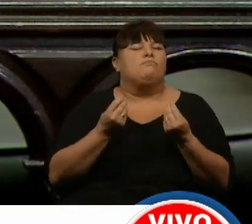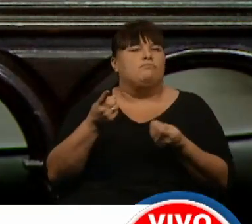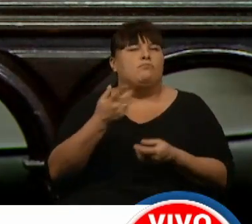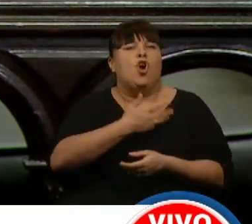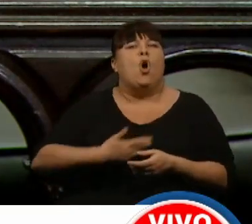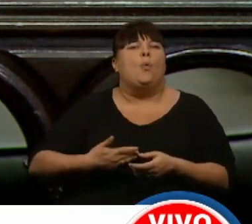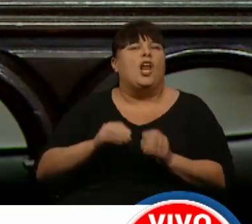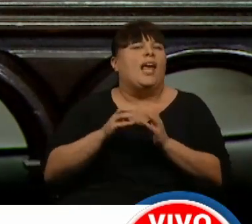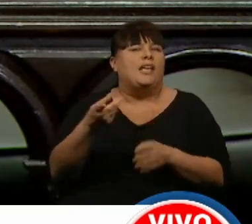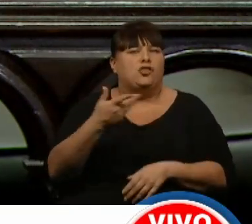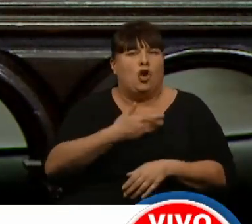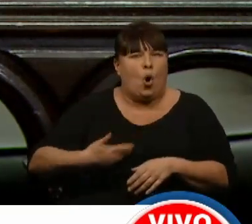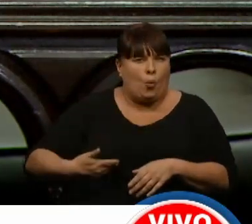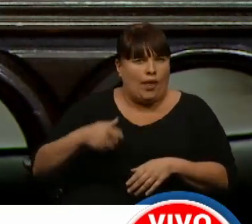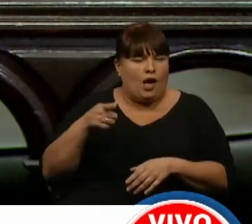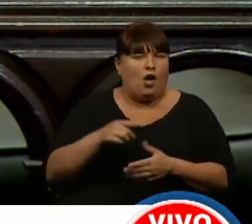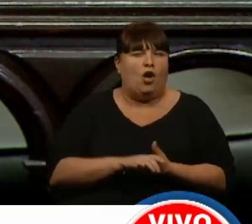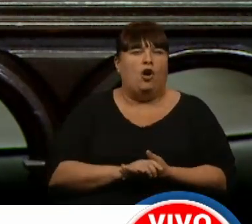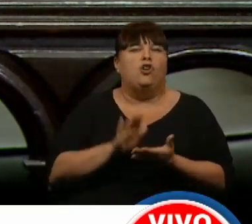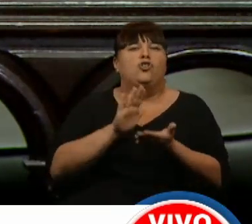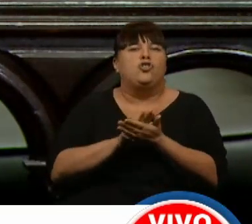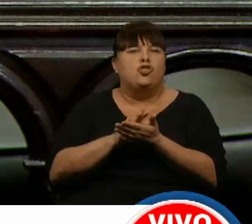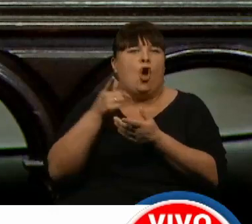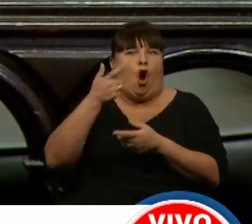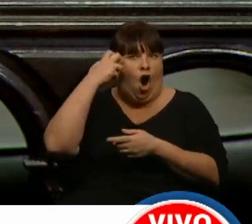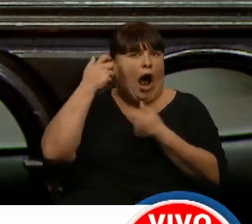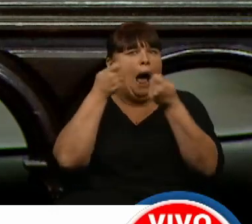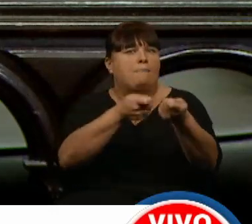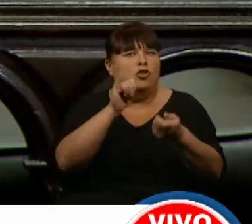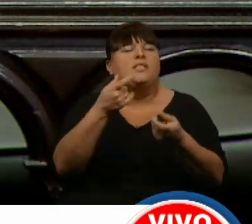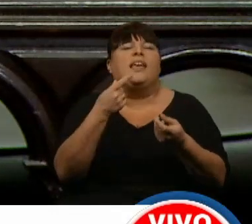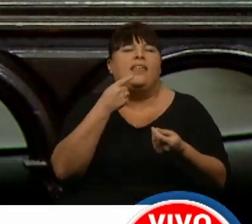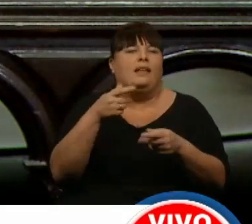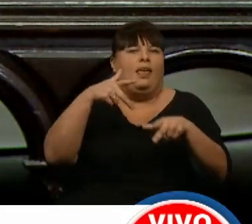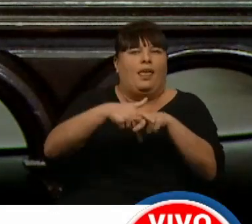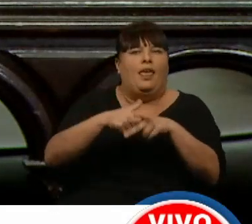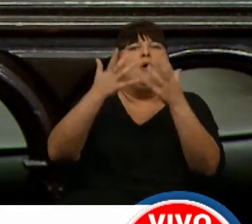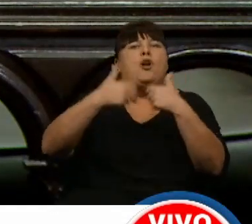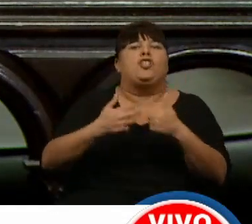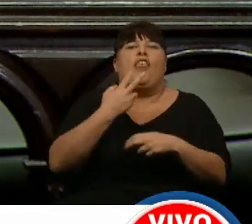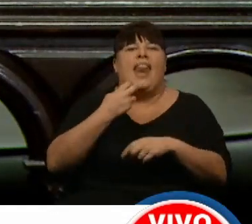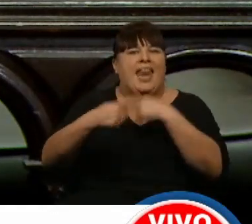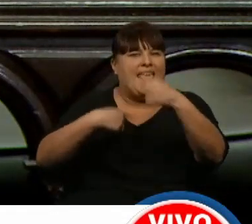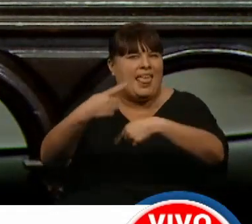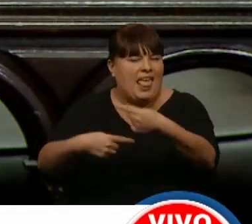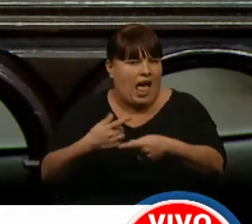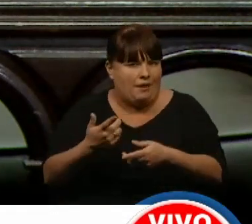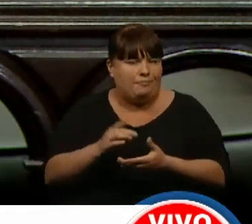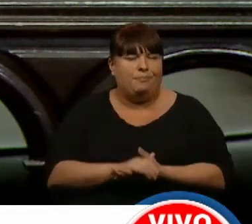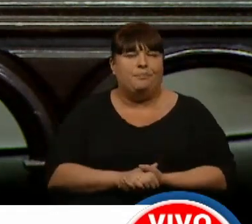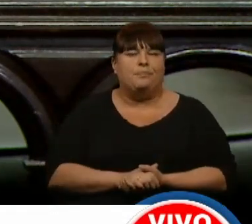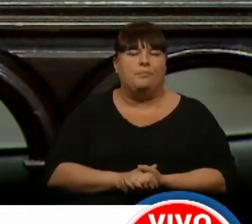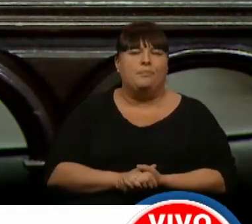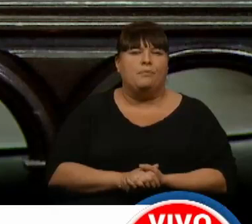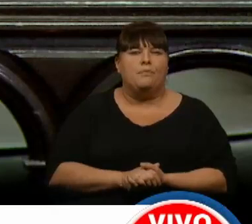el gobierno? ¿Qué hizo en parte con el aval de este Congreso? Bueno, discontinuar proyectos de energías renovables, señor